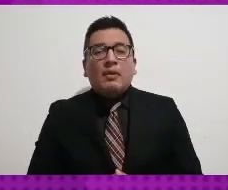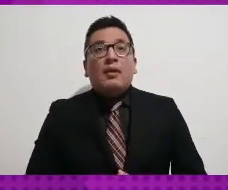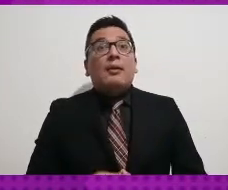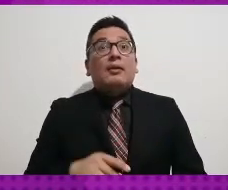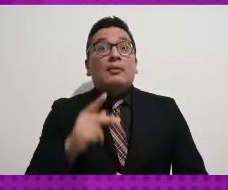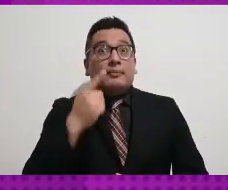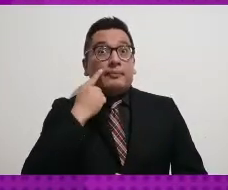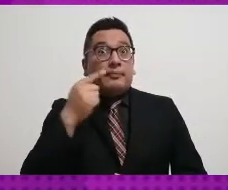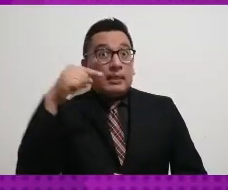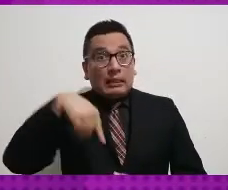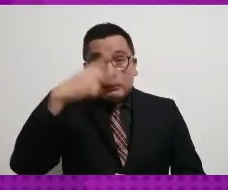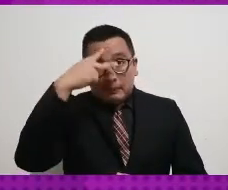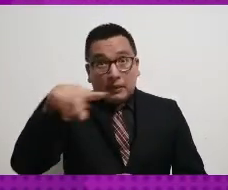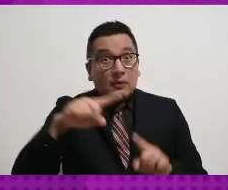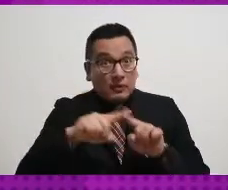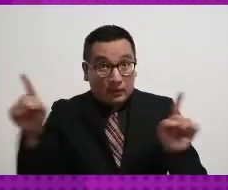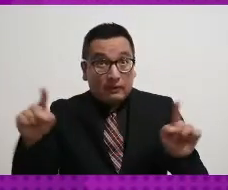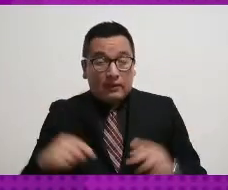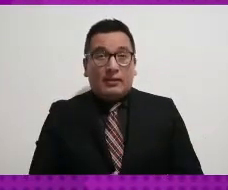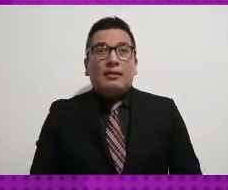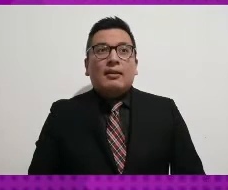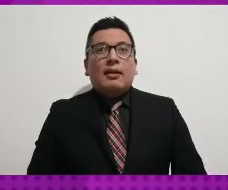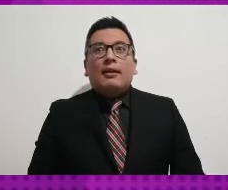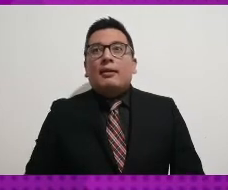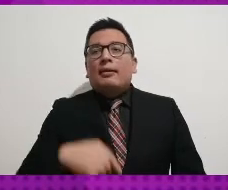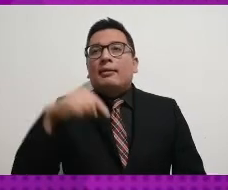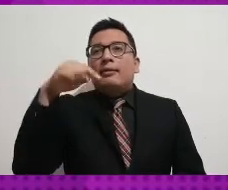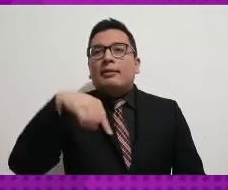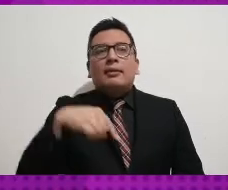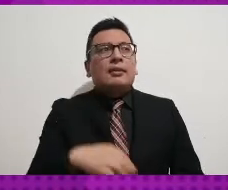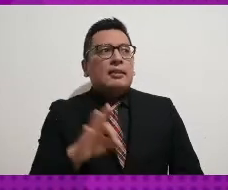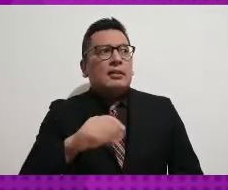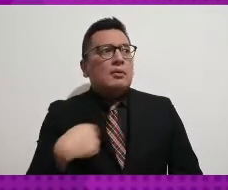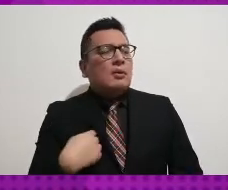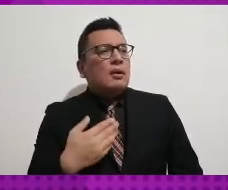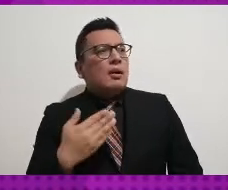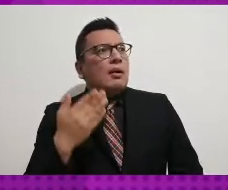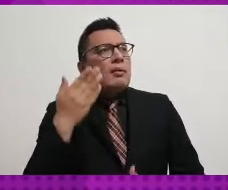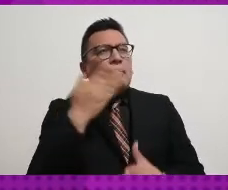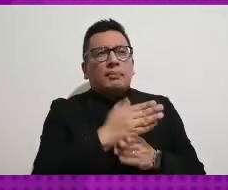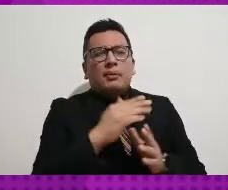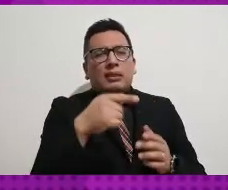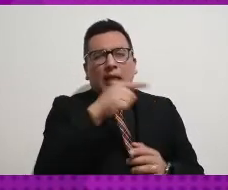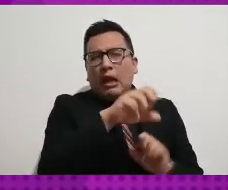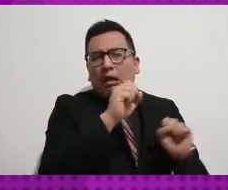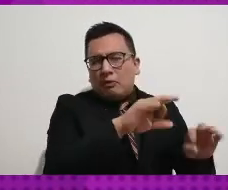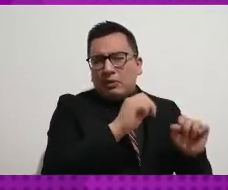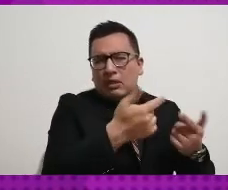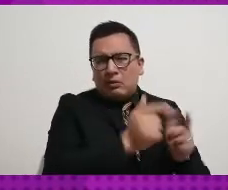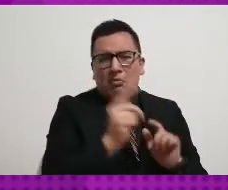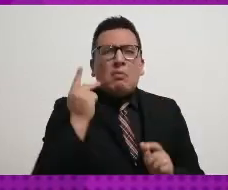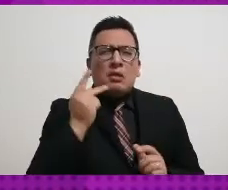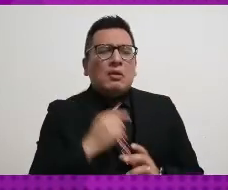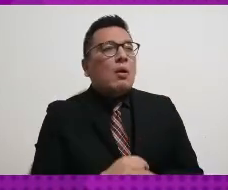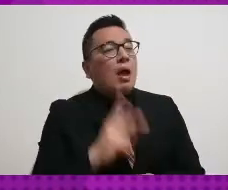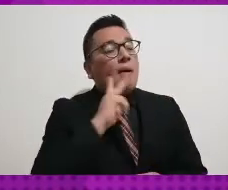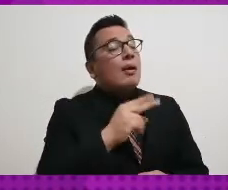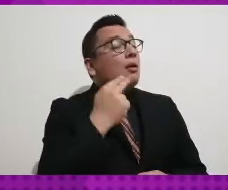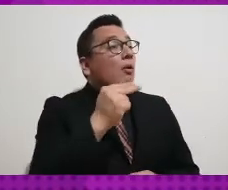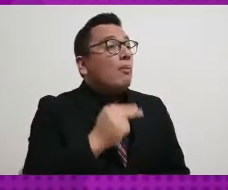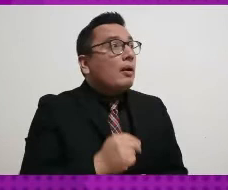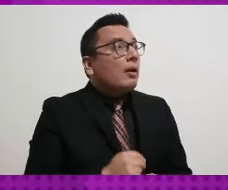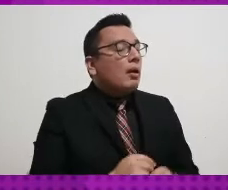partido político, declara el nombre de algún militante y le va a salir y esa será su preferencia política. Ahí vemos, por ejemplo,